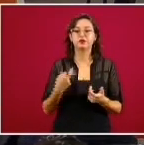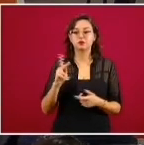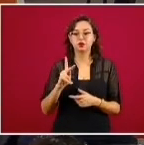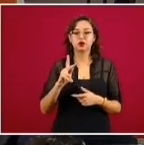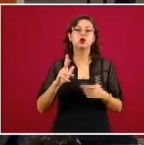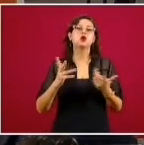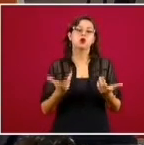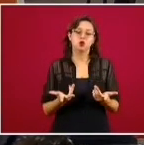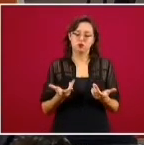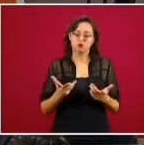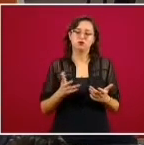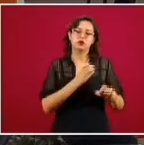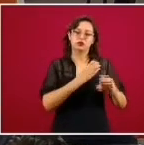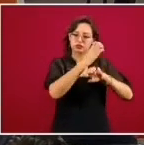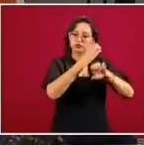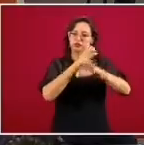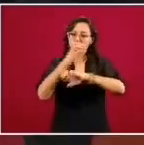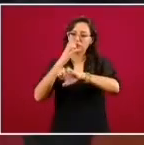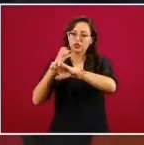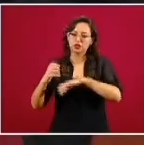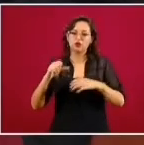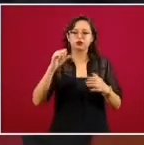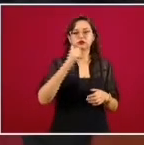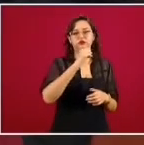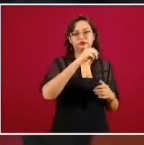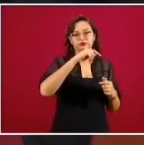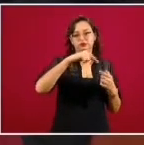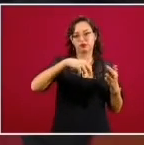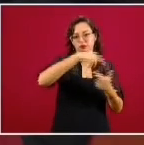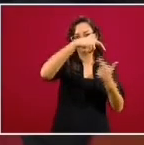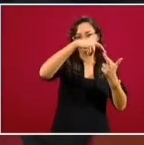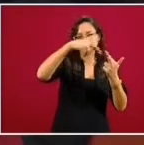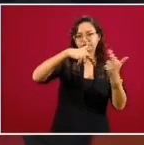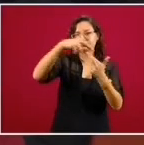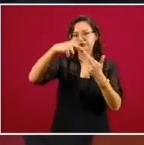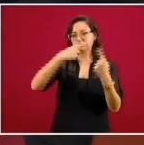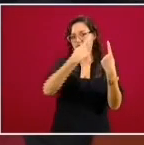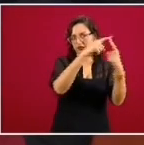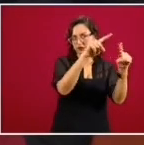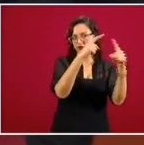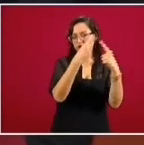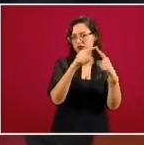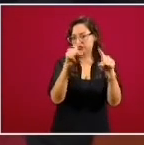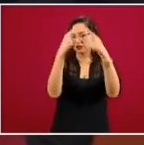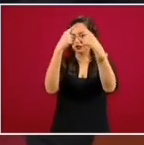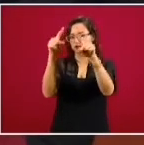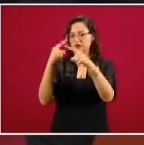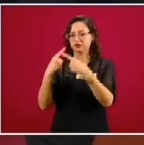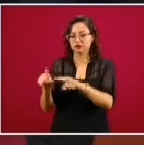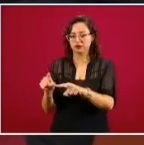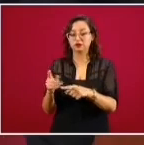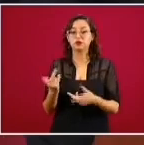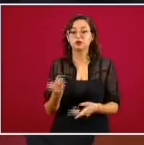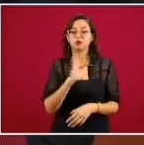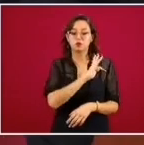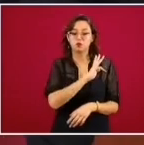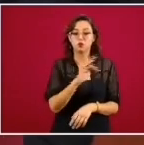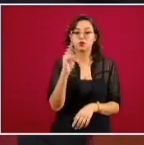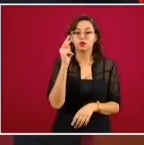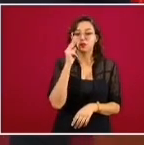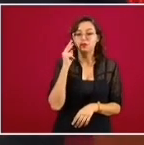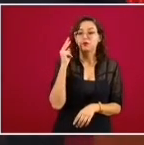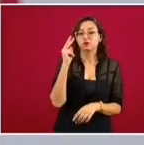región o zona metropolitana tenemos una reproducción de estas curvas. Y podemos ver